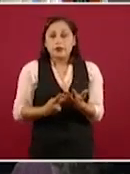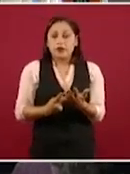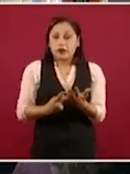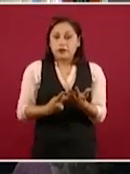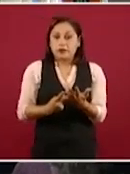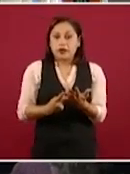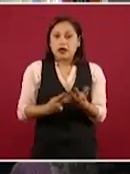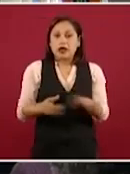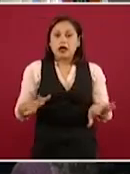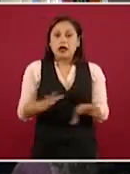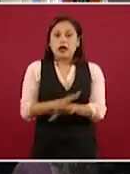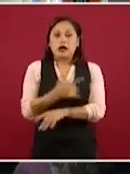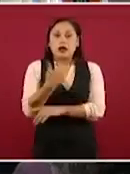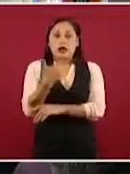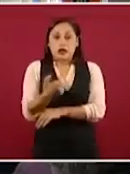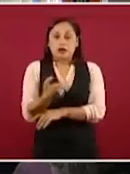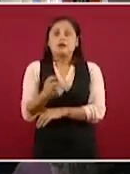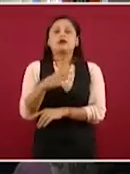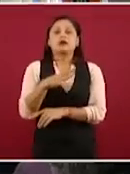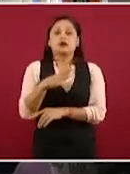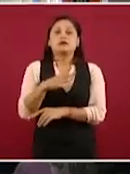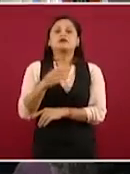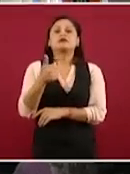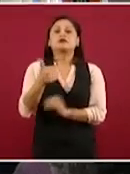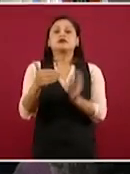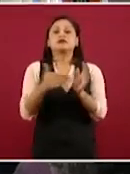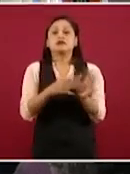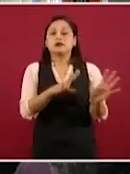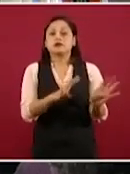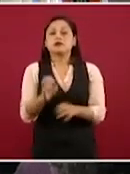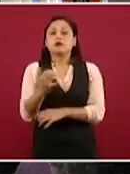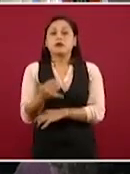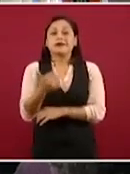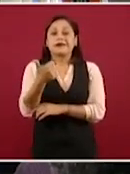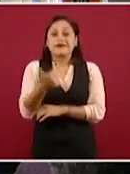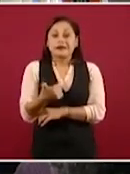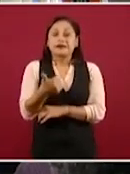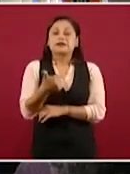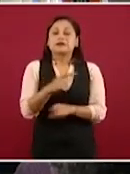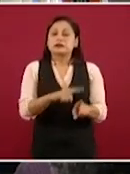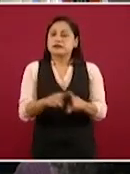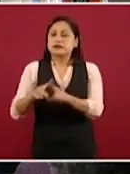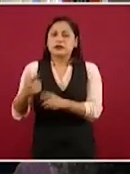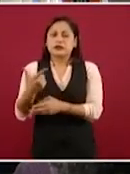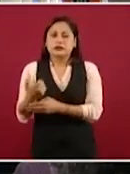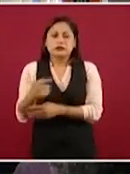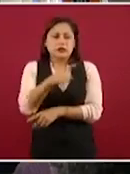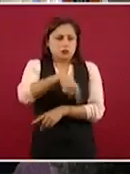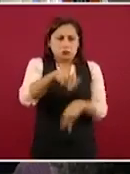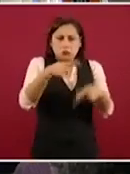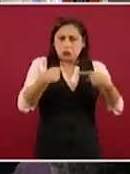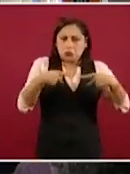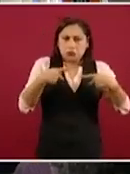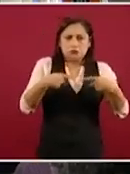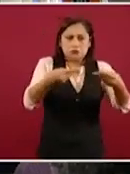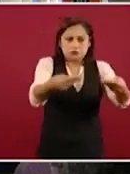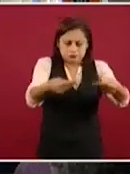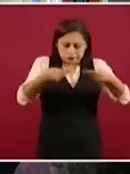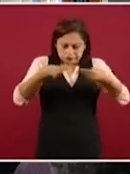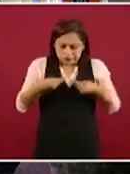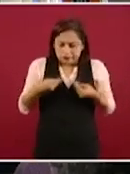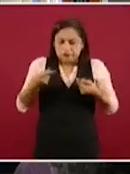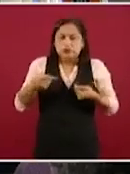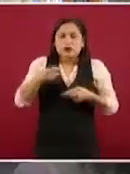llevamos 6.956 armas de diferentes calibres que la sociedad ha ido a